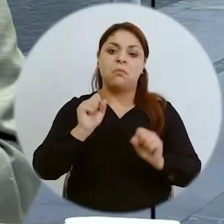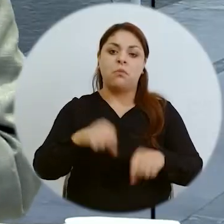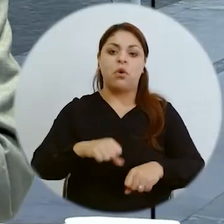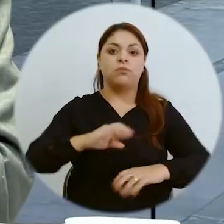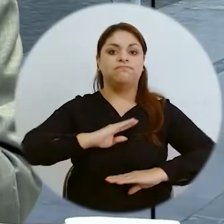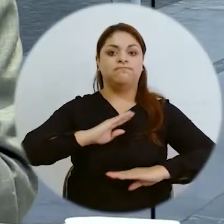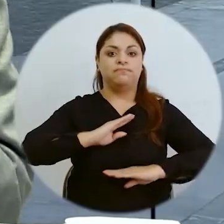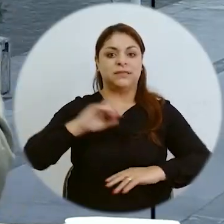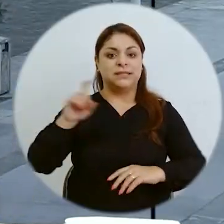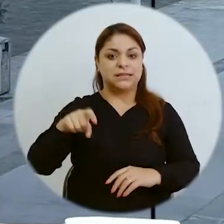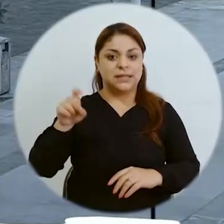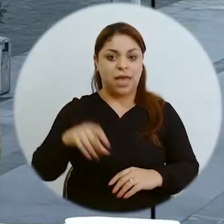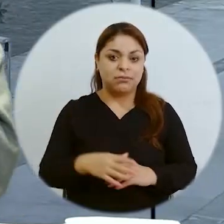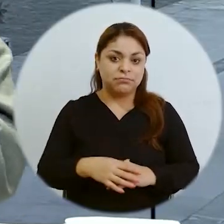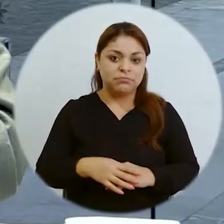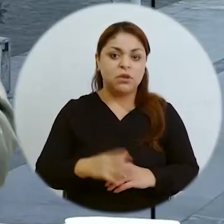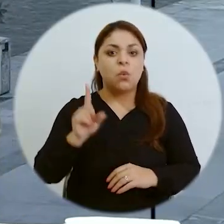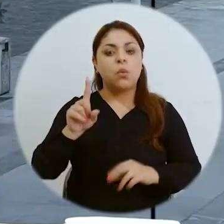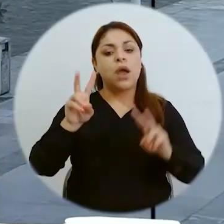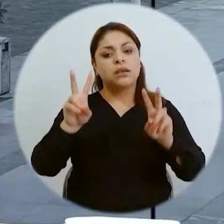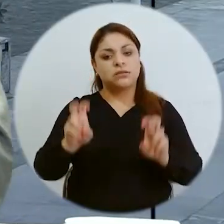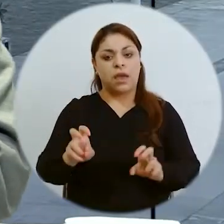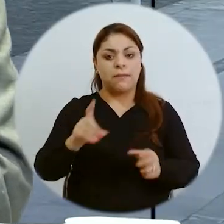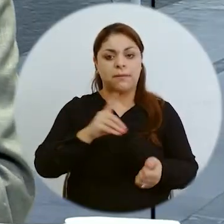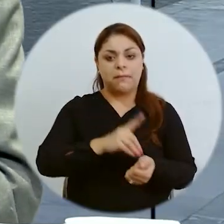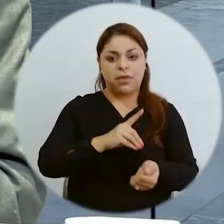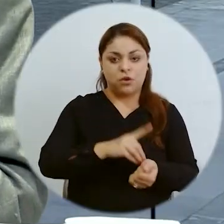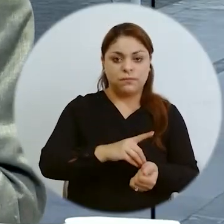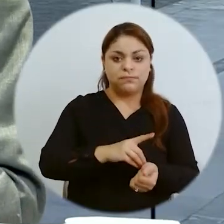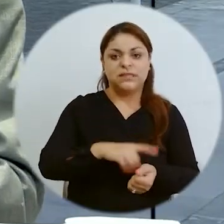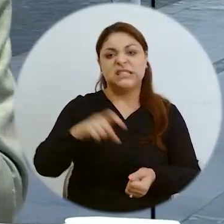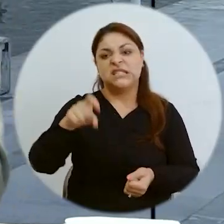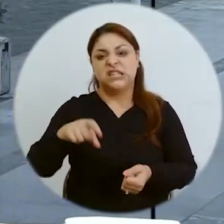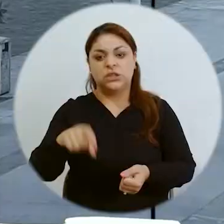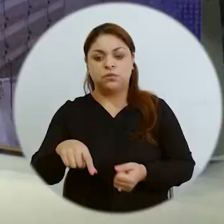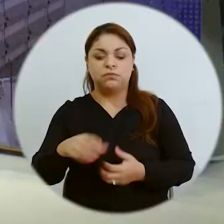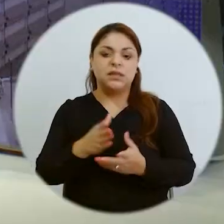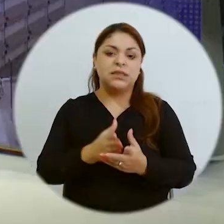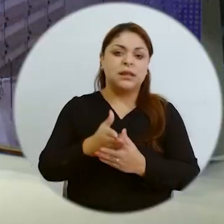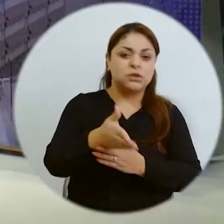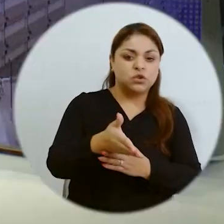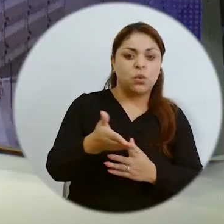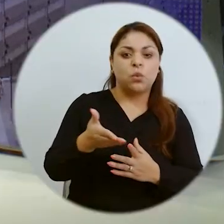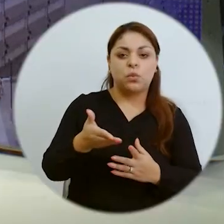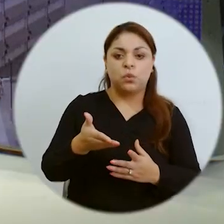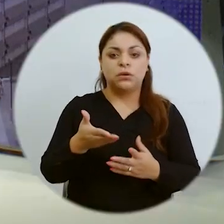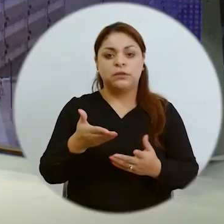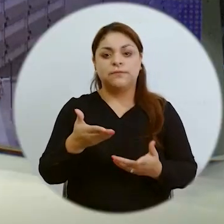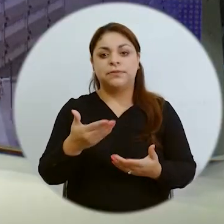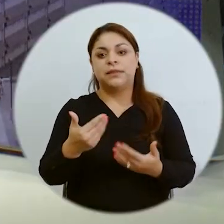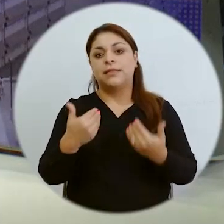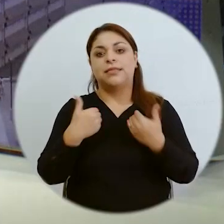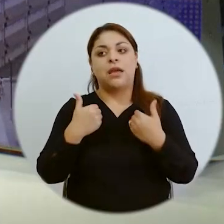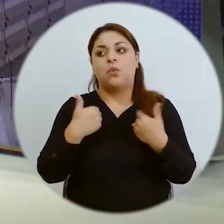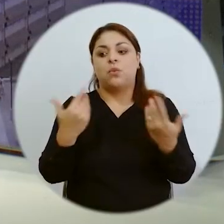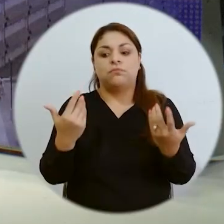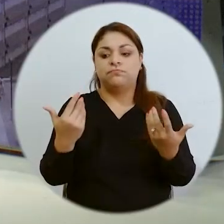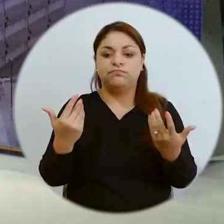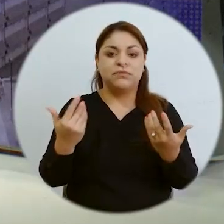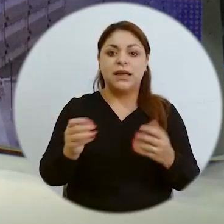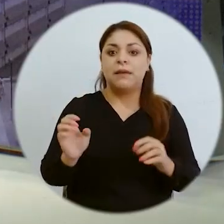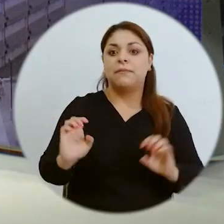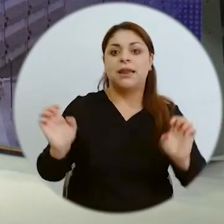que ocupaba para una persona que ocupe para un tratamiento dental que tiene su costo. Bueno,